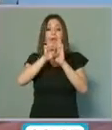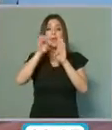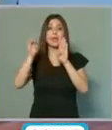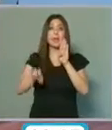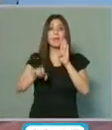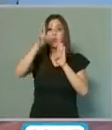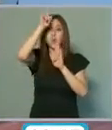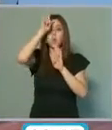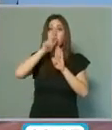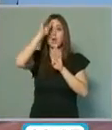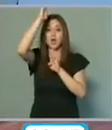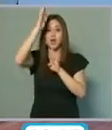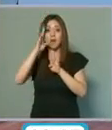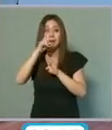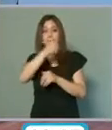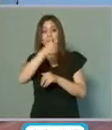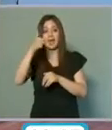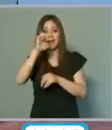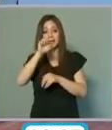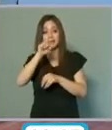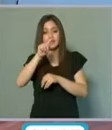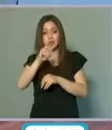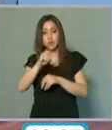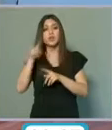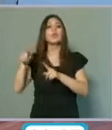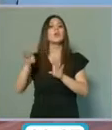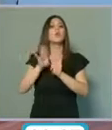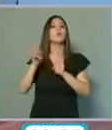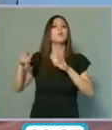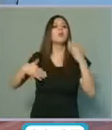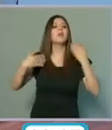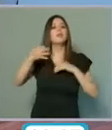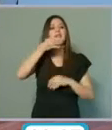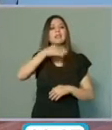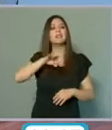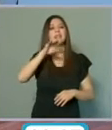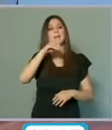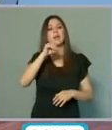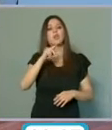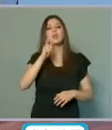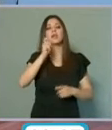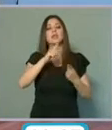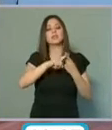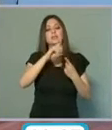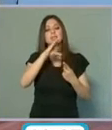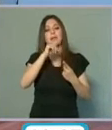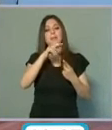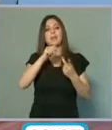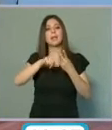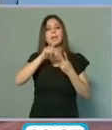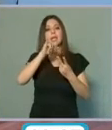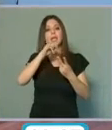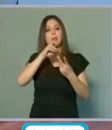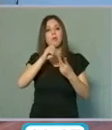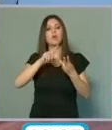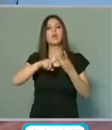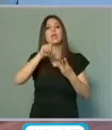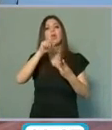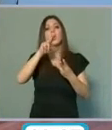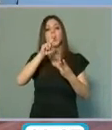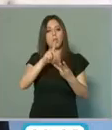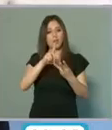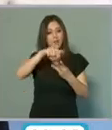cada estación. Por ejemplo, las fiestas mayores son Samaín, Imbolc, Beltane y Lughnasadh,